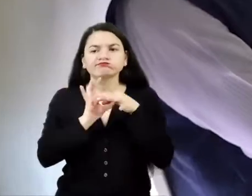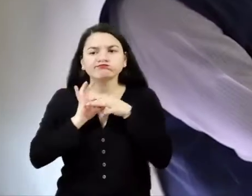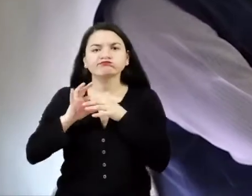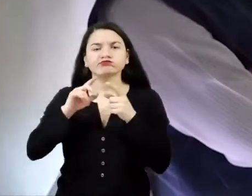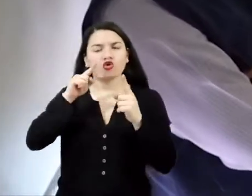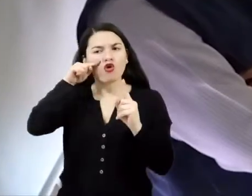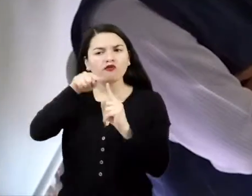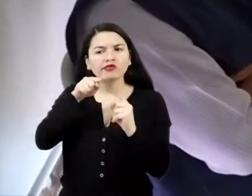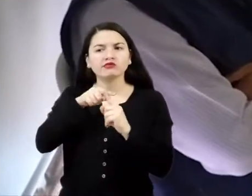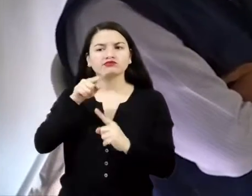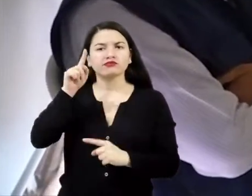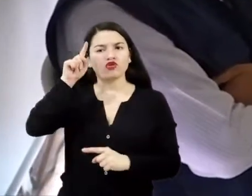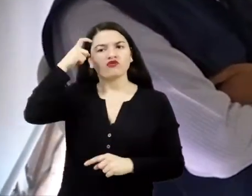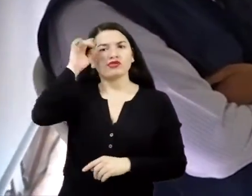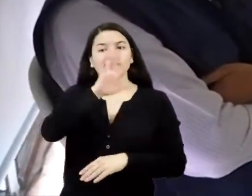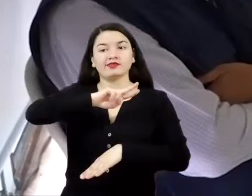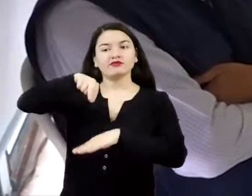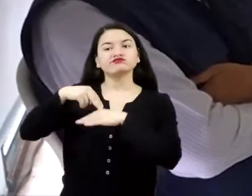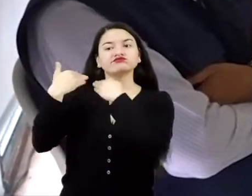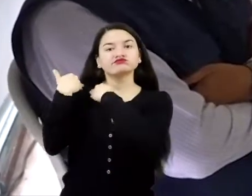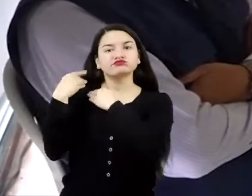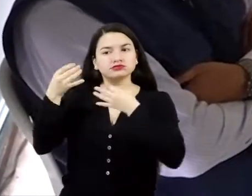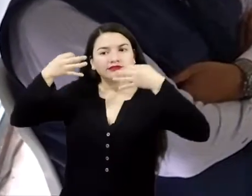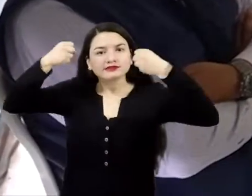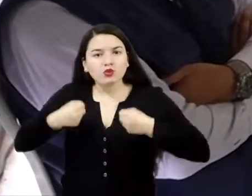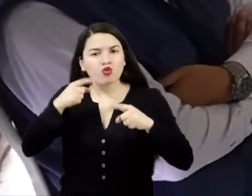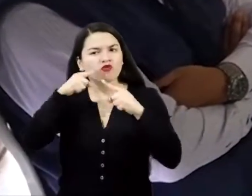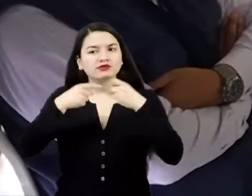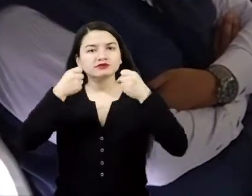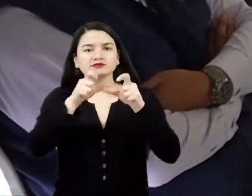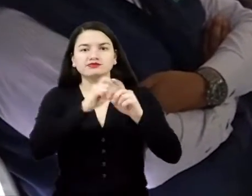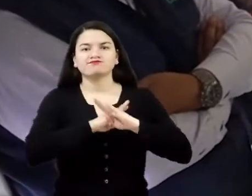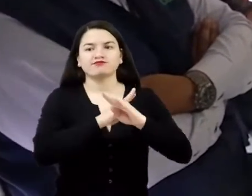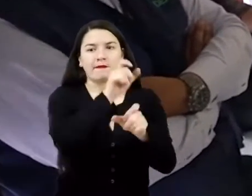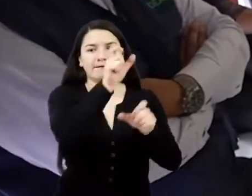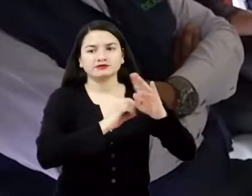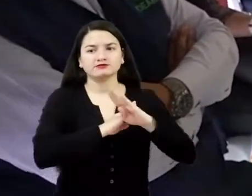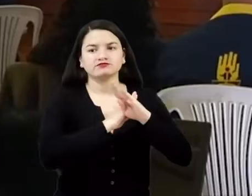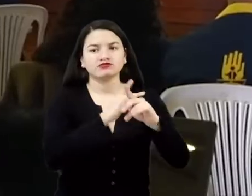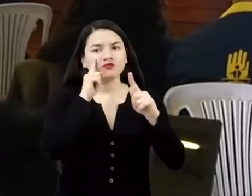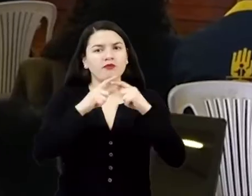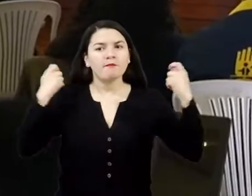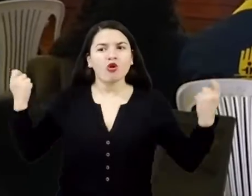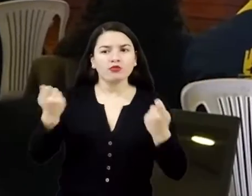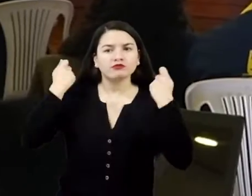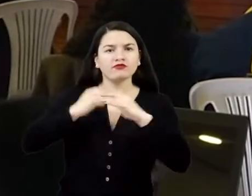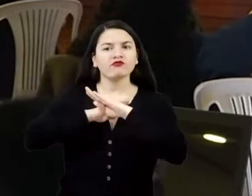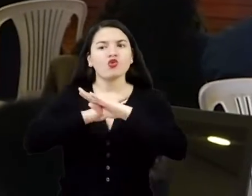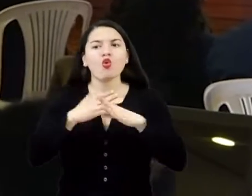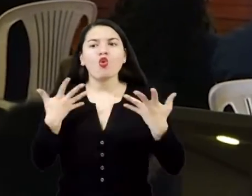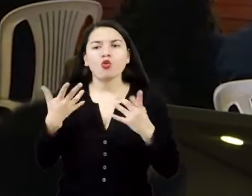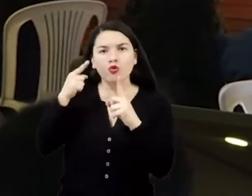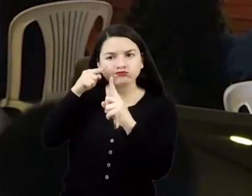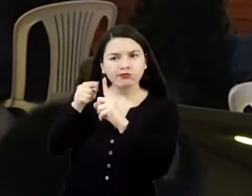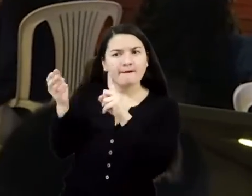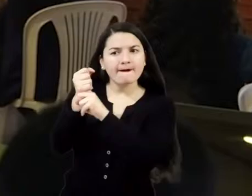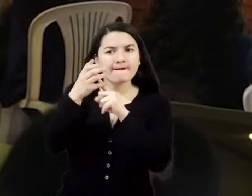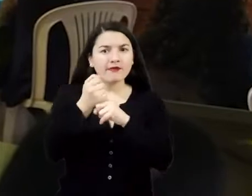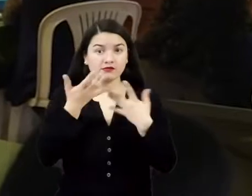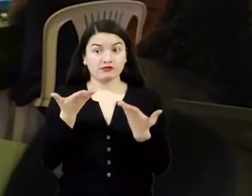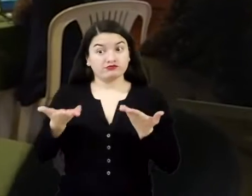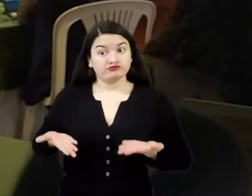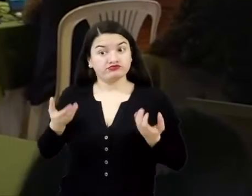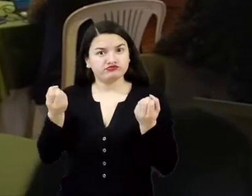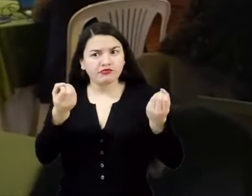Cruz Roja, al ejército, a la policía, pues que nos han acompañado. Y ante todo, pues tenemos que pensar siempre es en la seguridad